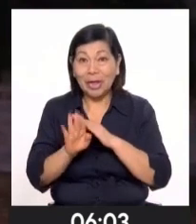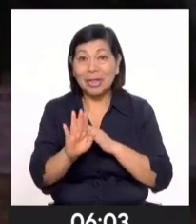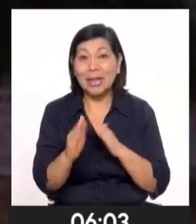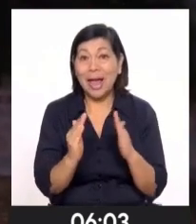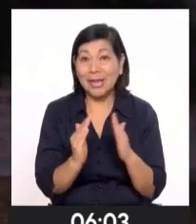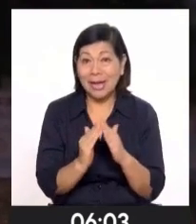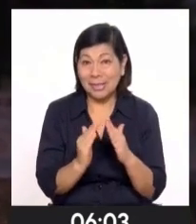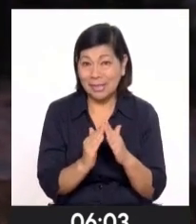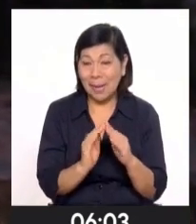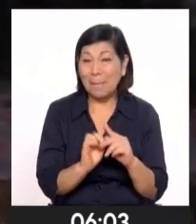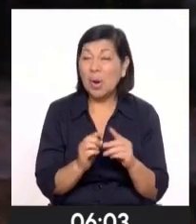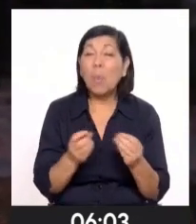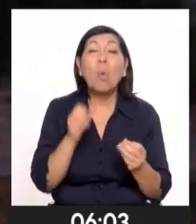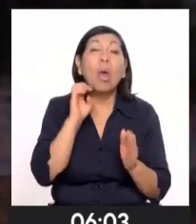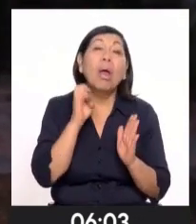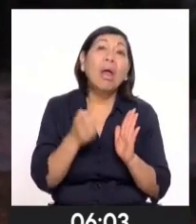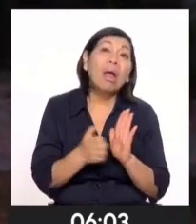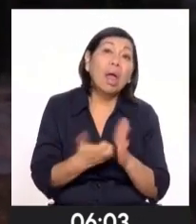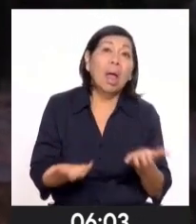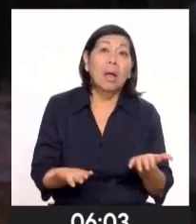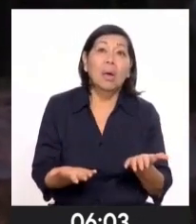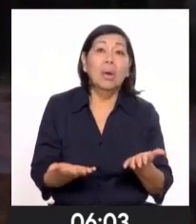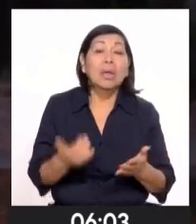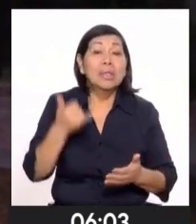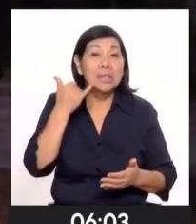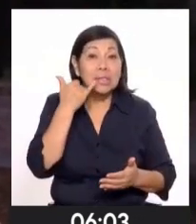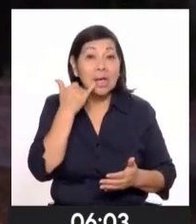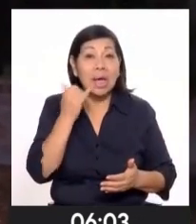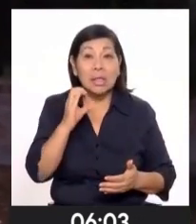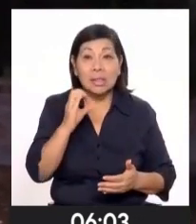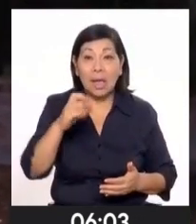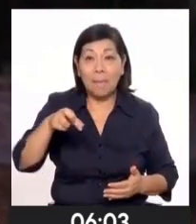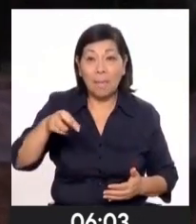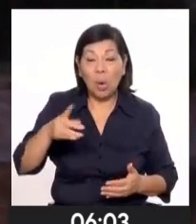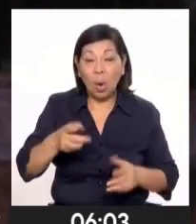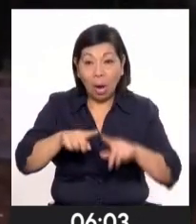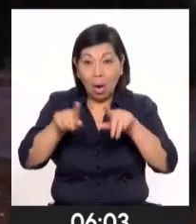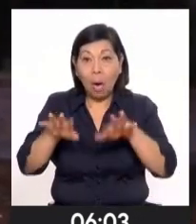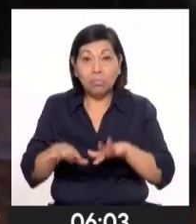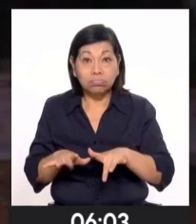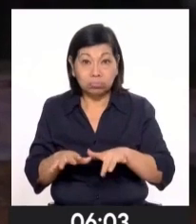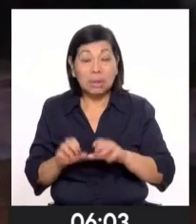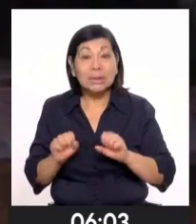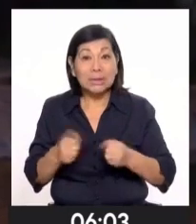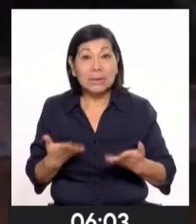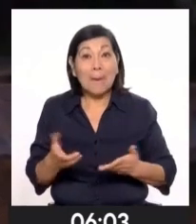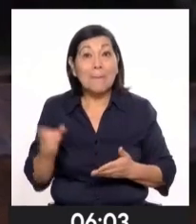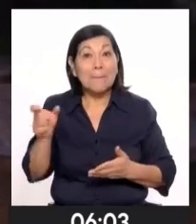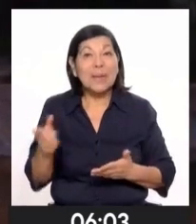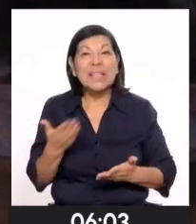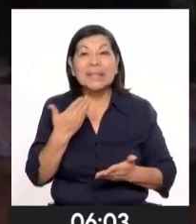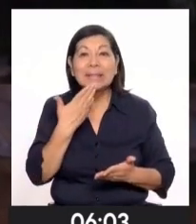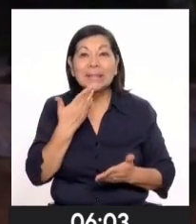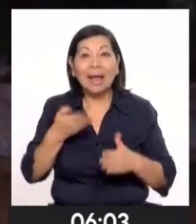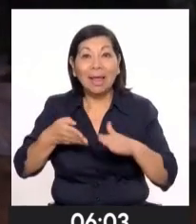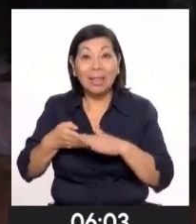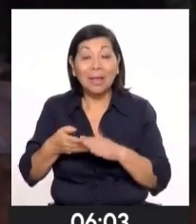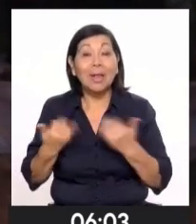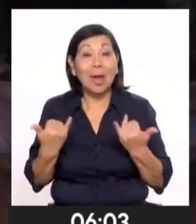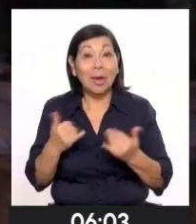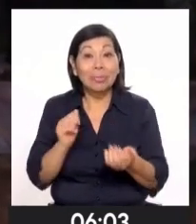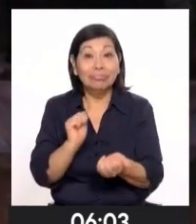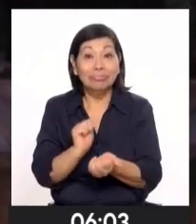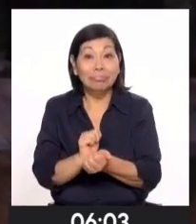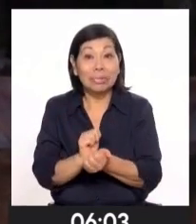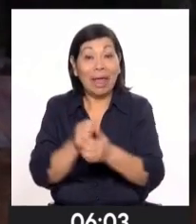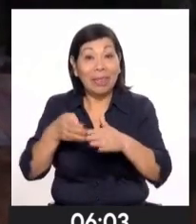esta vivienda, como por ejemplo un celular y un CPU que serían utilizados por la persona que se encuentra en este momento